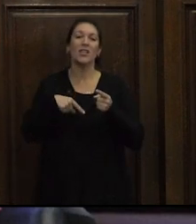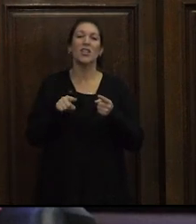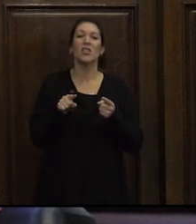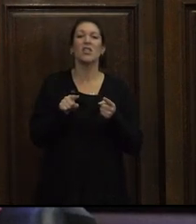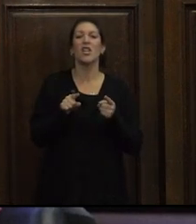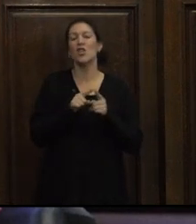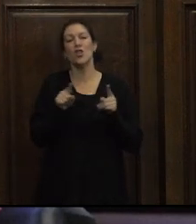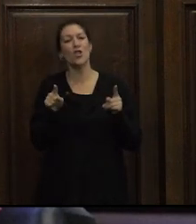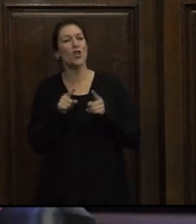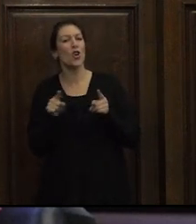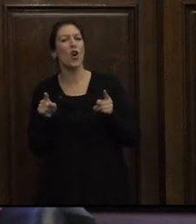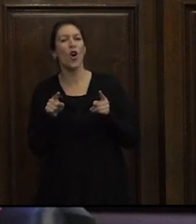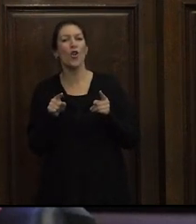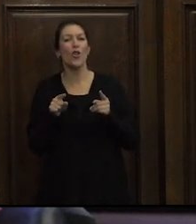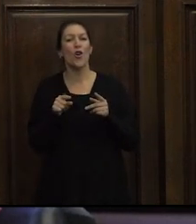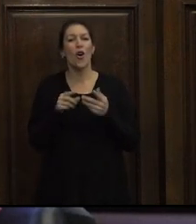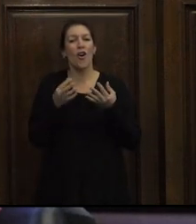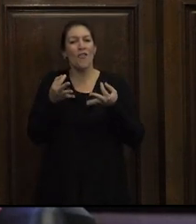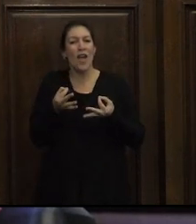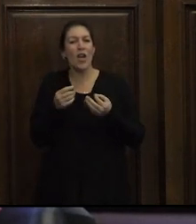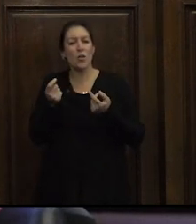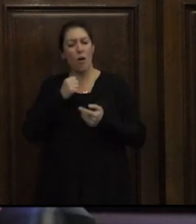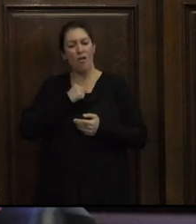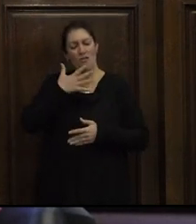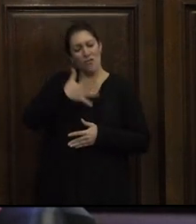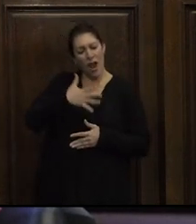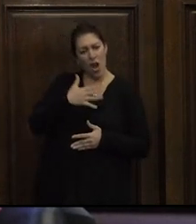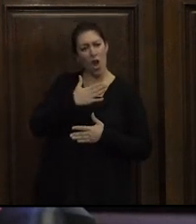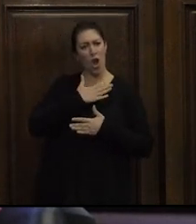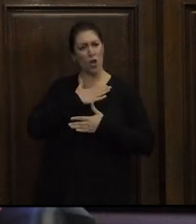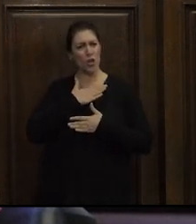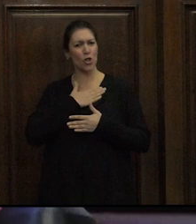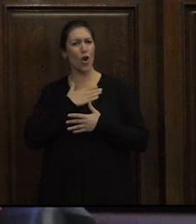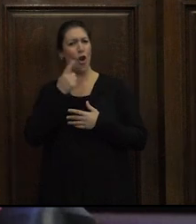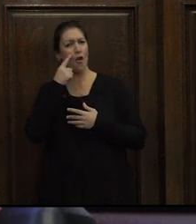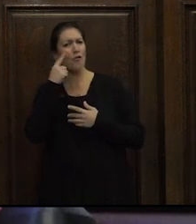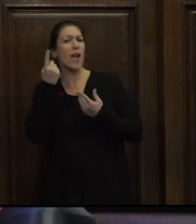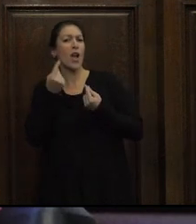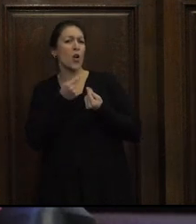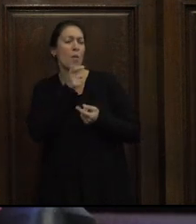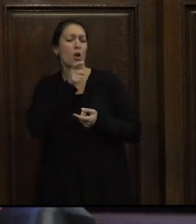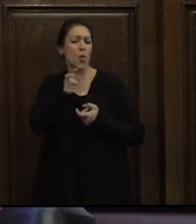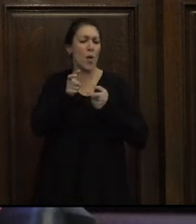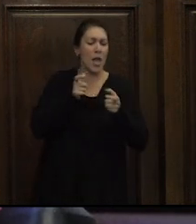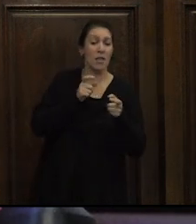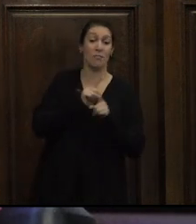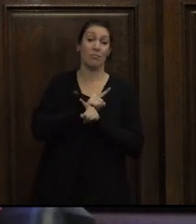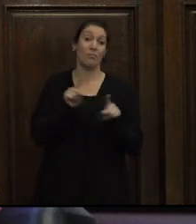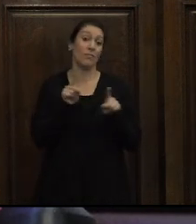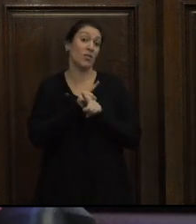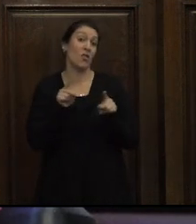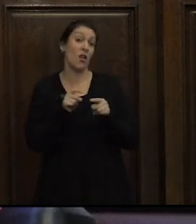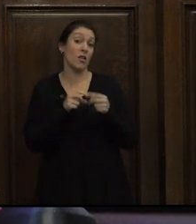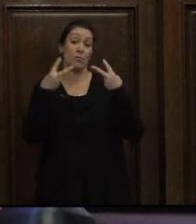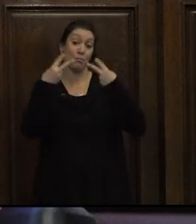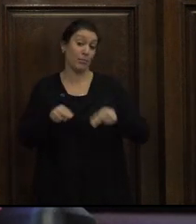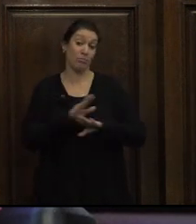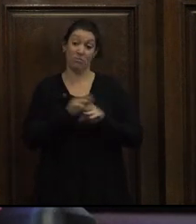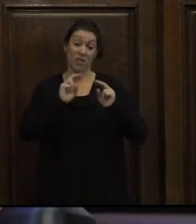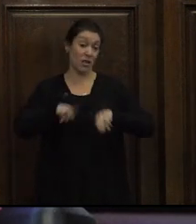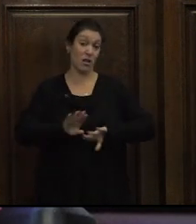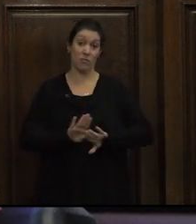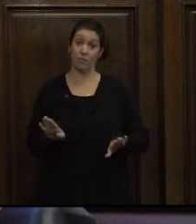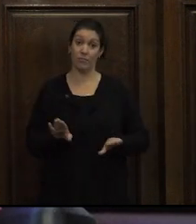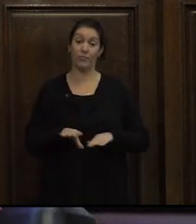no tengo que tratar de incorporar sus valores y hacer debate con argumentos y demás, sino que hay que